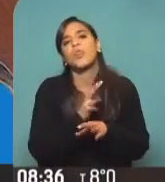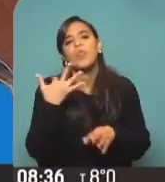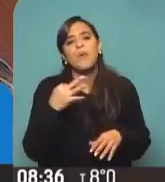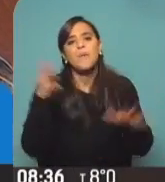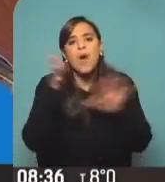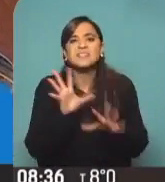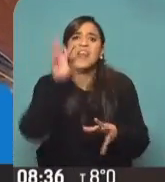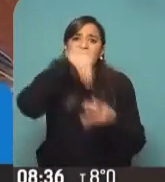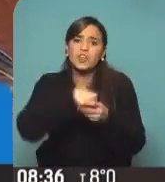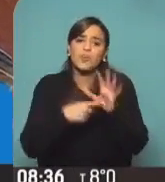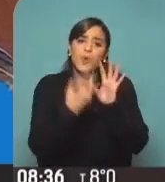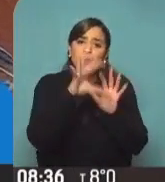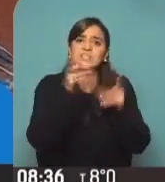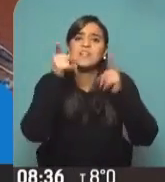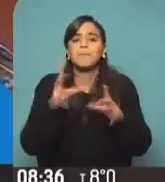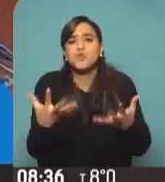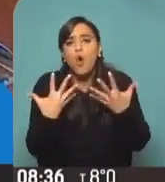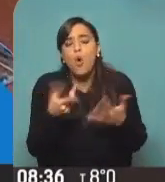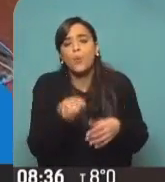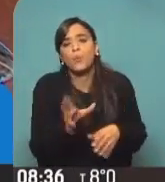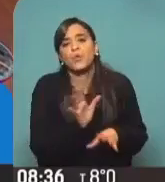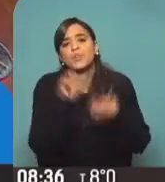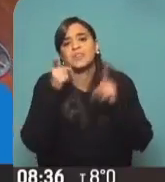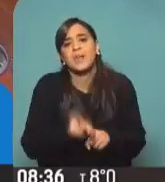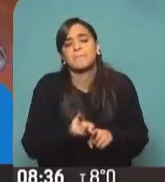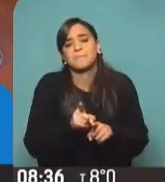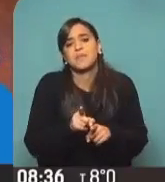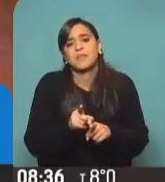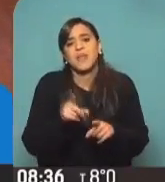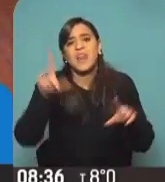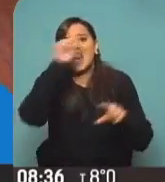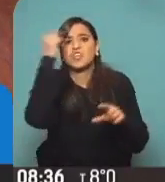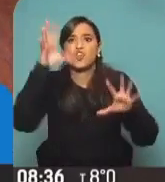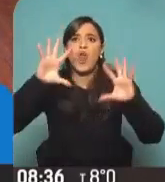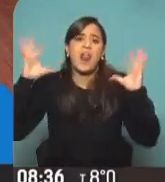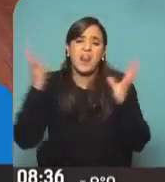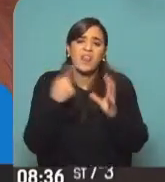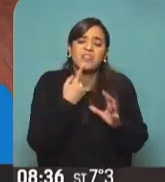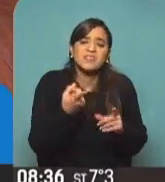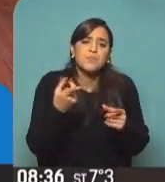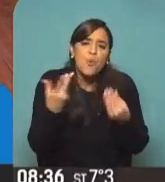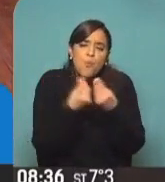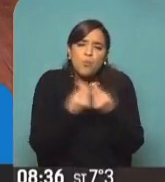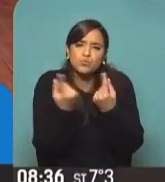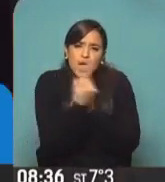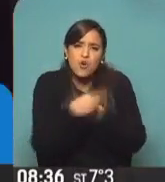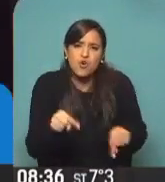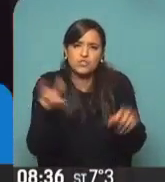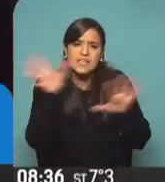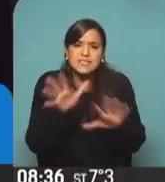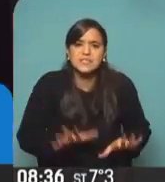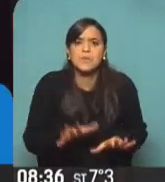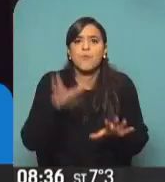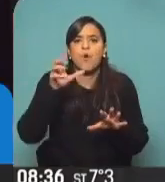hacer dentro de la provincia y a su vez siempre obviamente estamos atados a la macro a la macro nacional pero hemos hecho un montón y te diría que hay un montón de cosas que la agroindustria